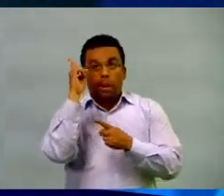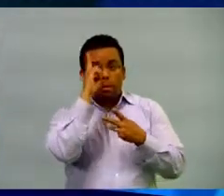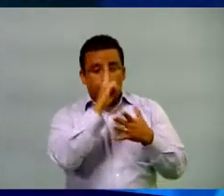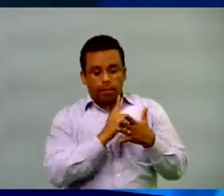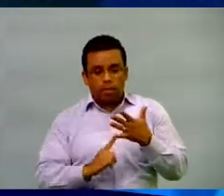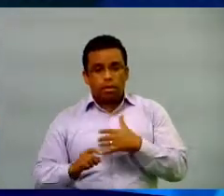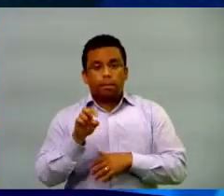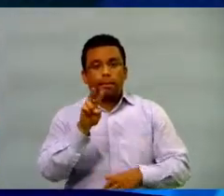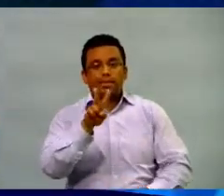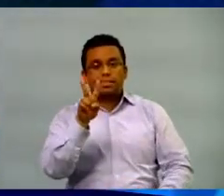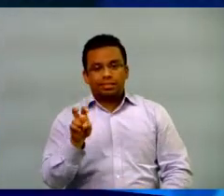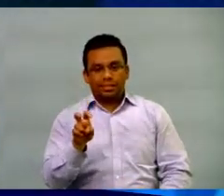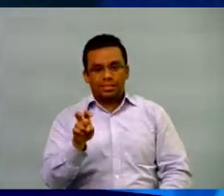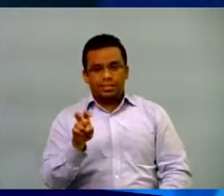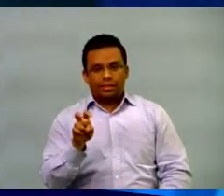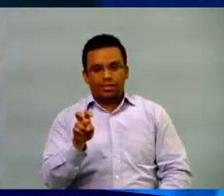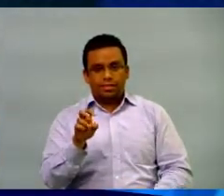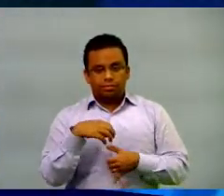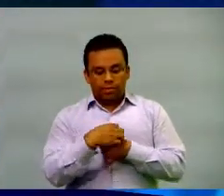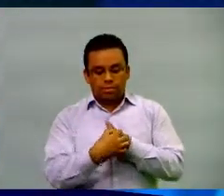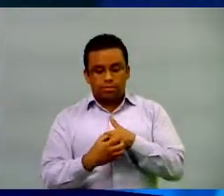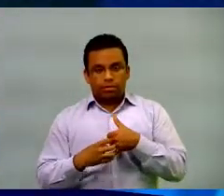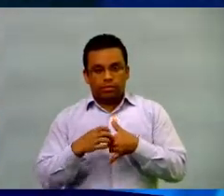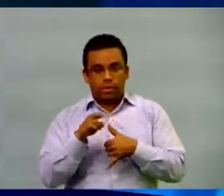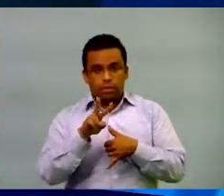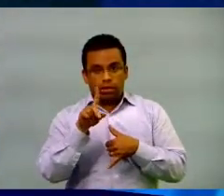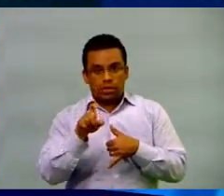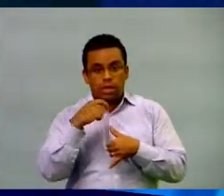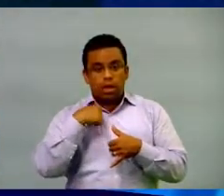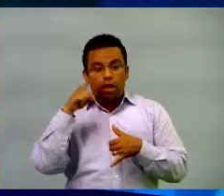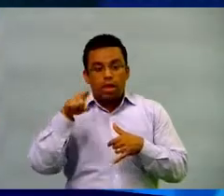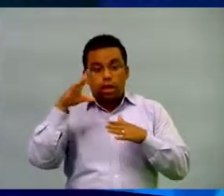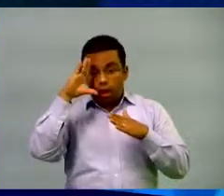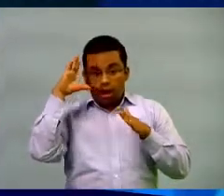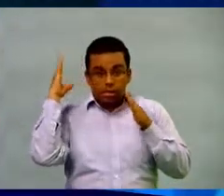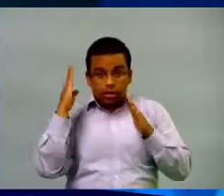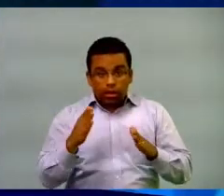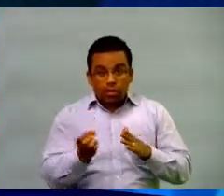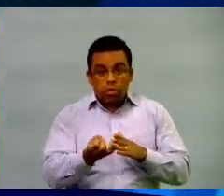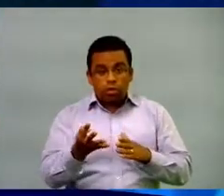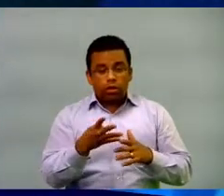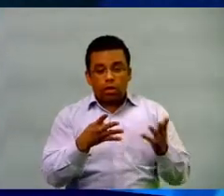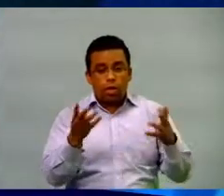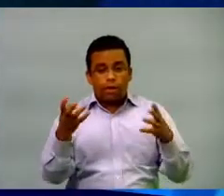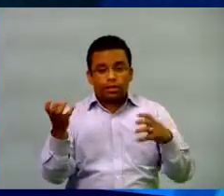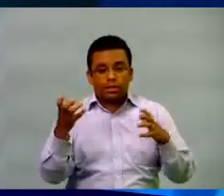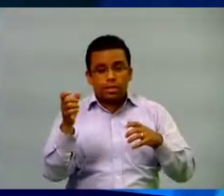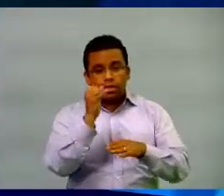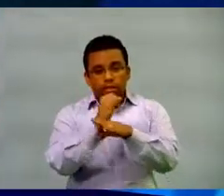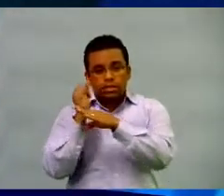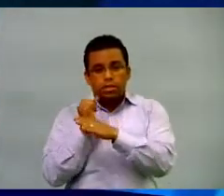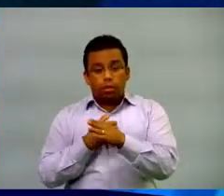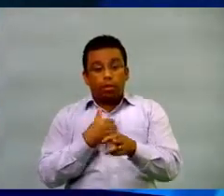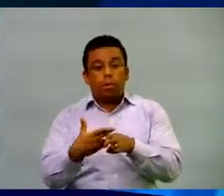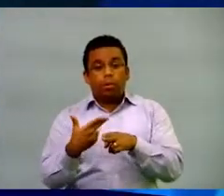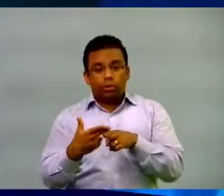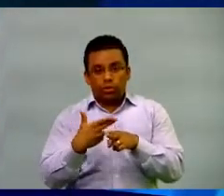Colombia y atendiendo a más de 900 instituciones en un futuro de corto y mediano